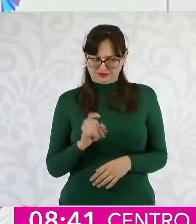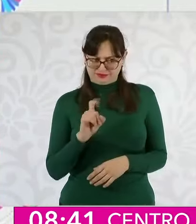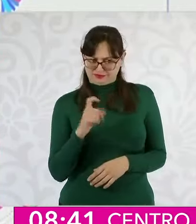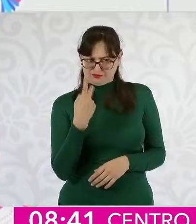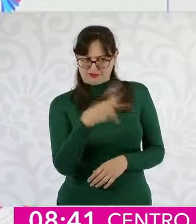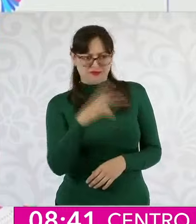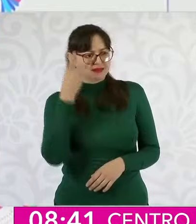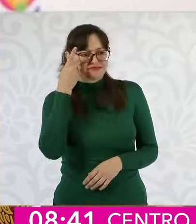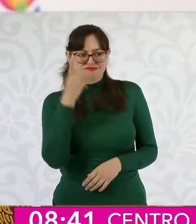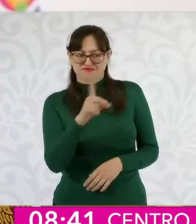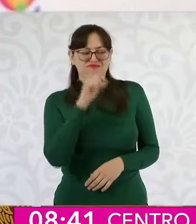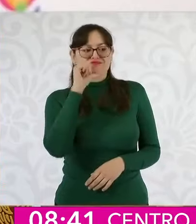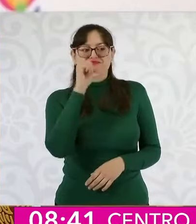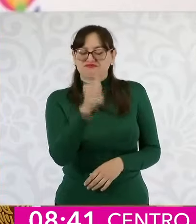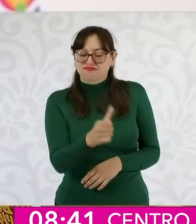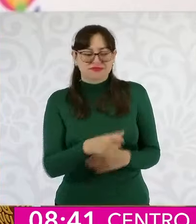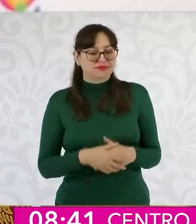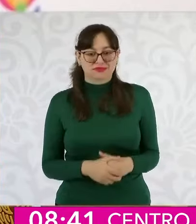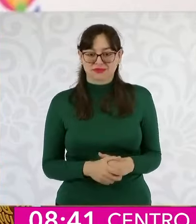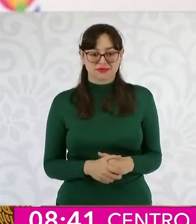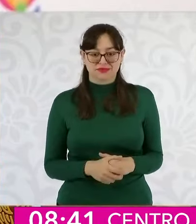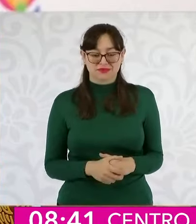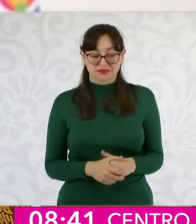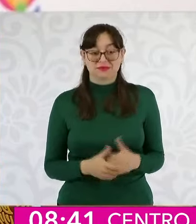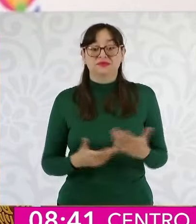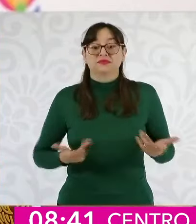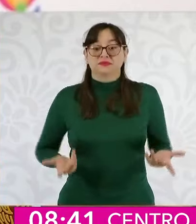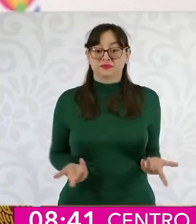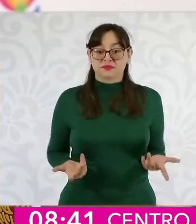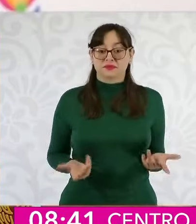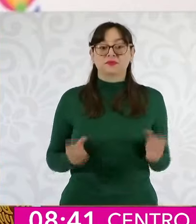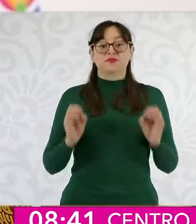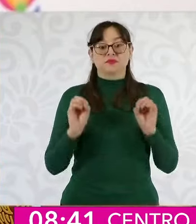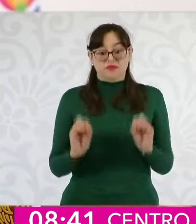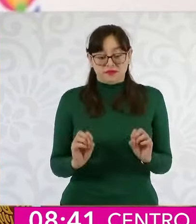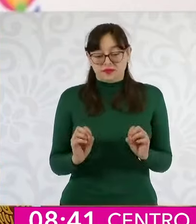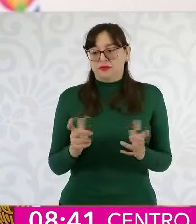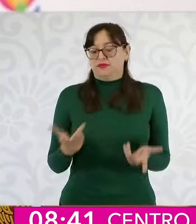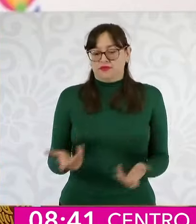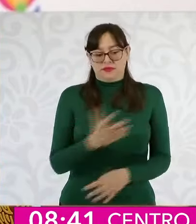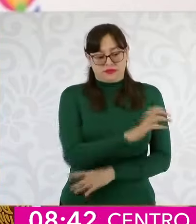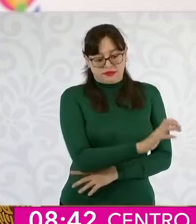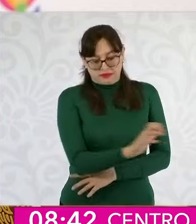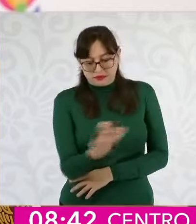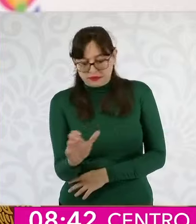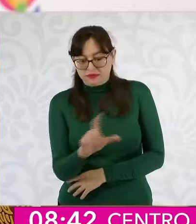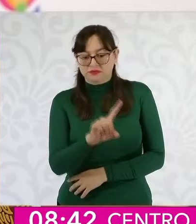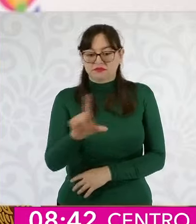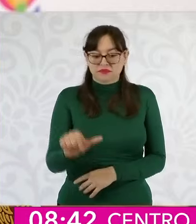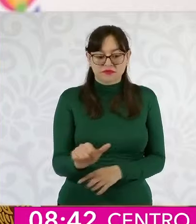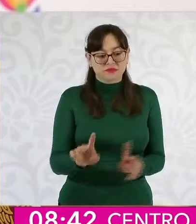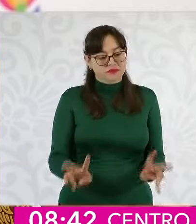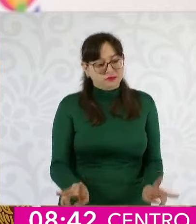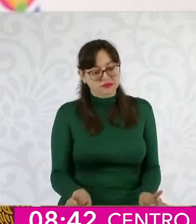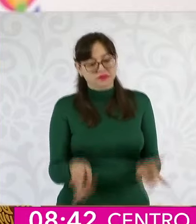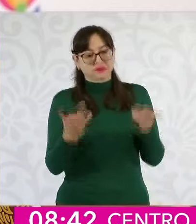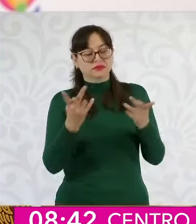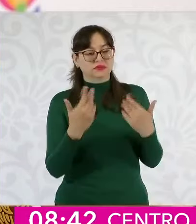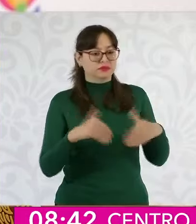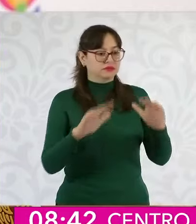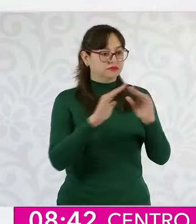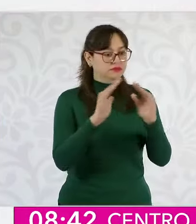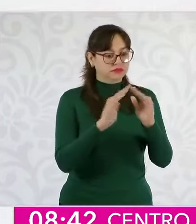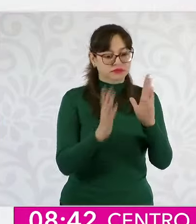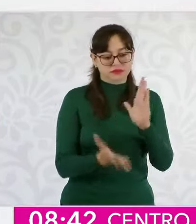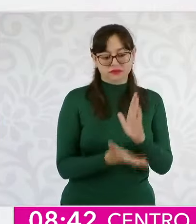empezó a urbanizarse la zona y ahora ese mismo que tiene los derechos le vende el agua al desarrollo inmobiliario. Pues yo